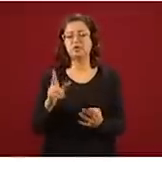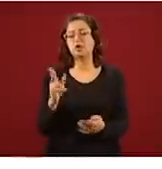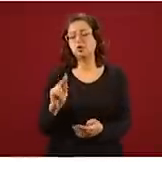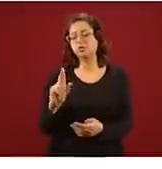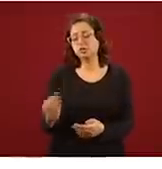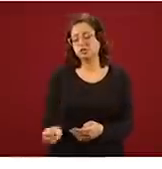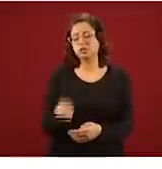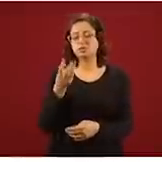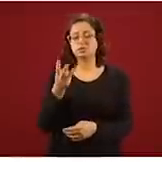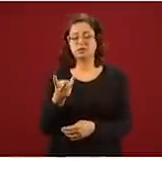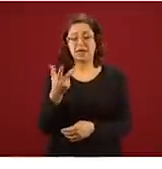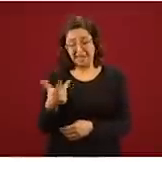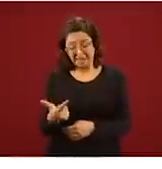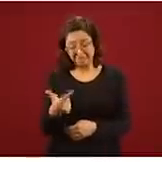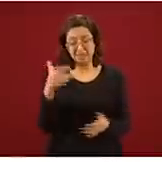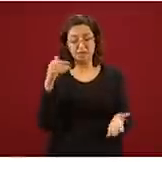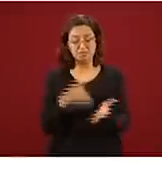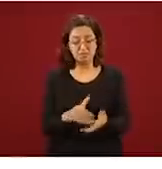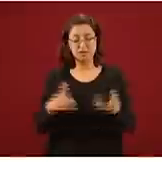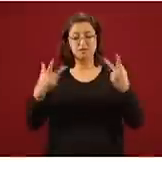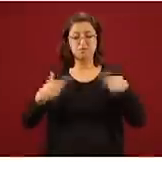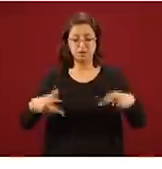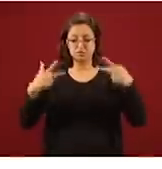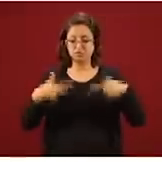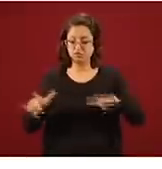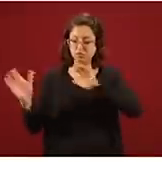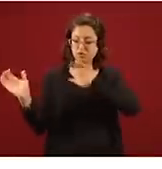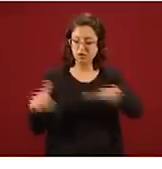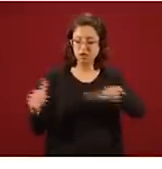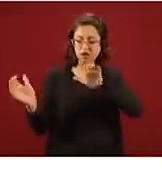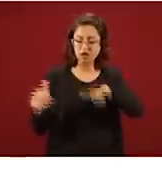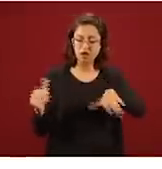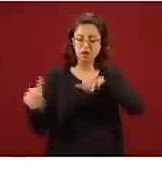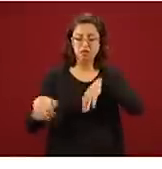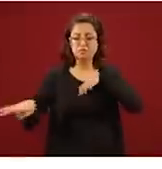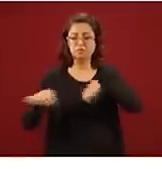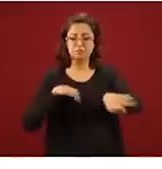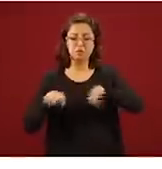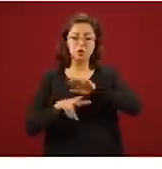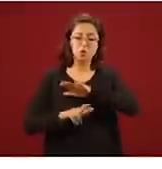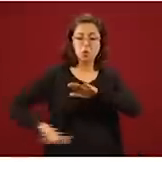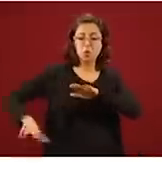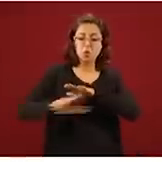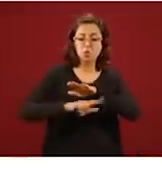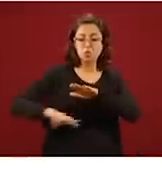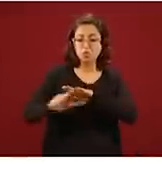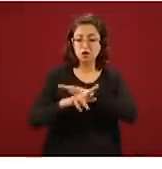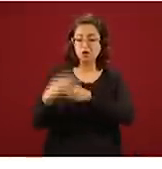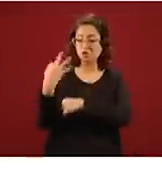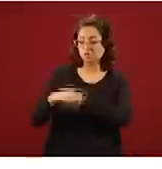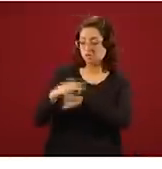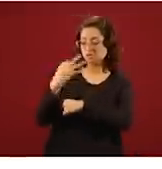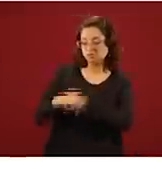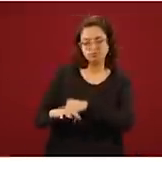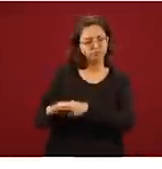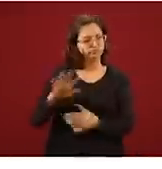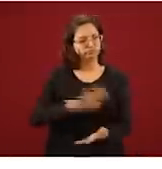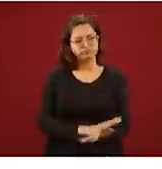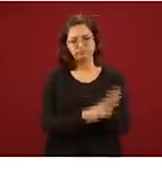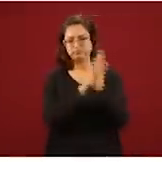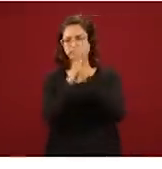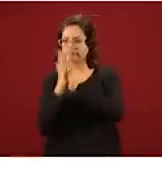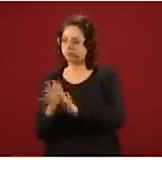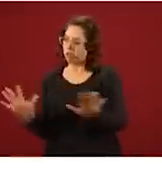87.300 trabajadores que hoy están por contrato y por honorarios como una parte de la